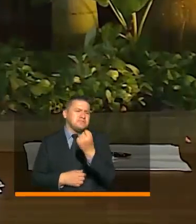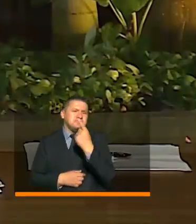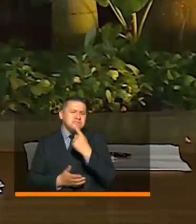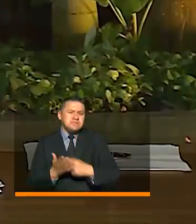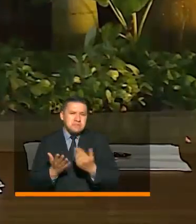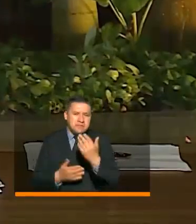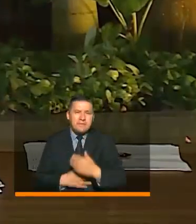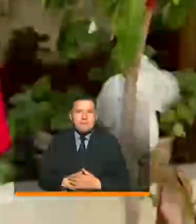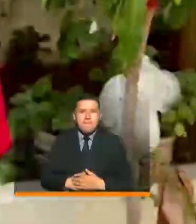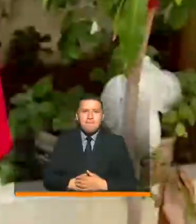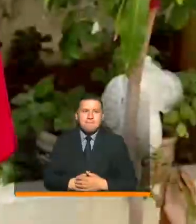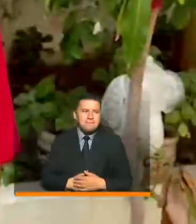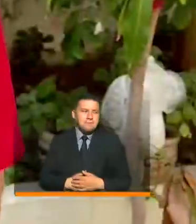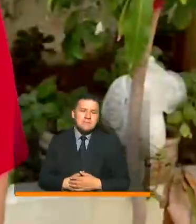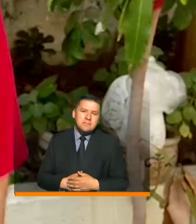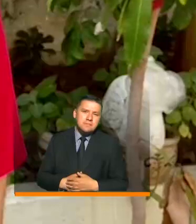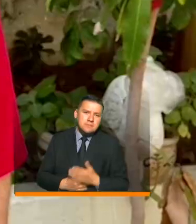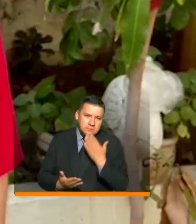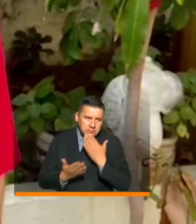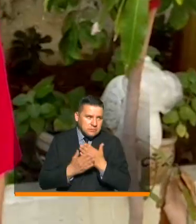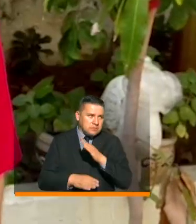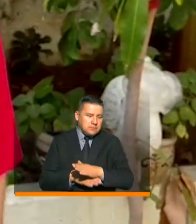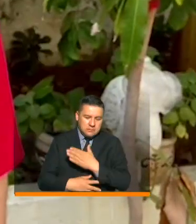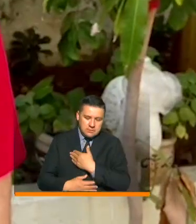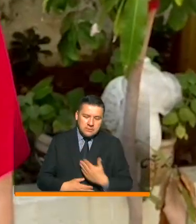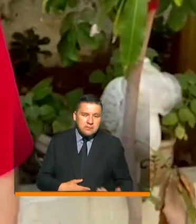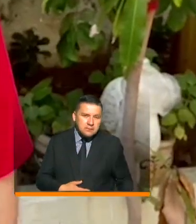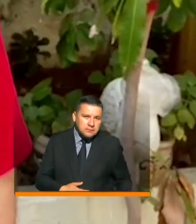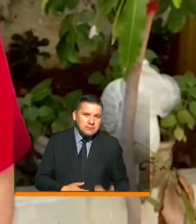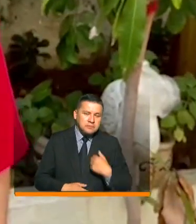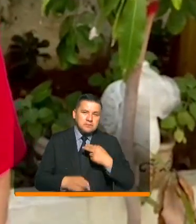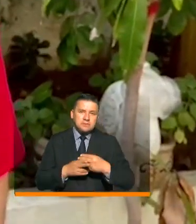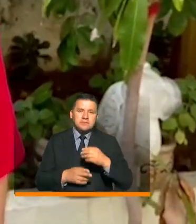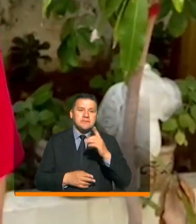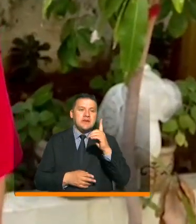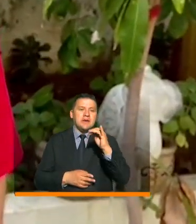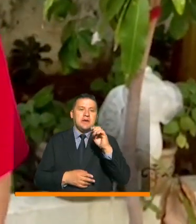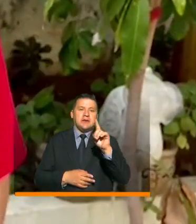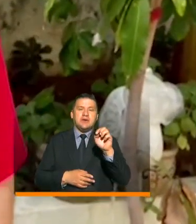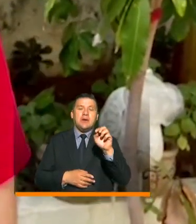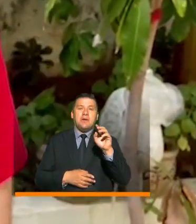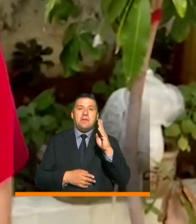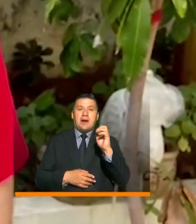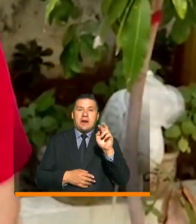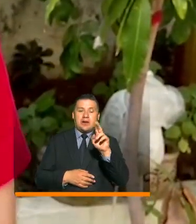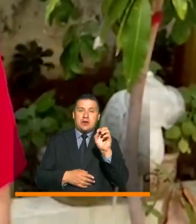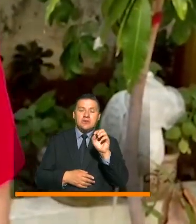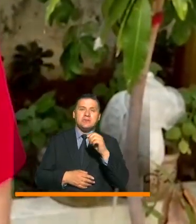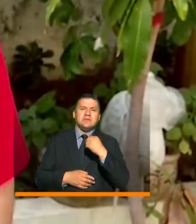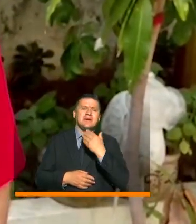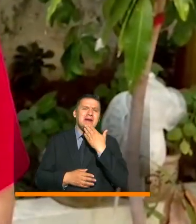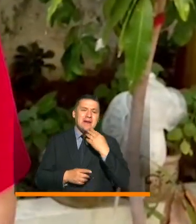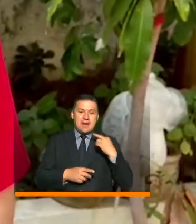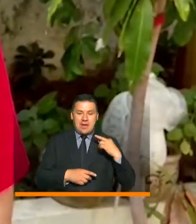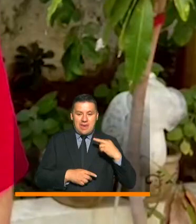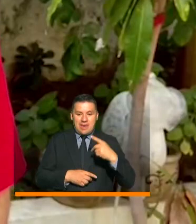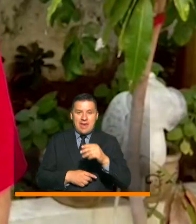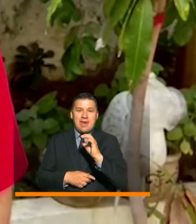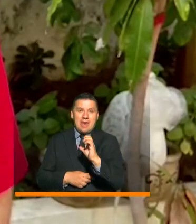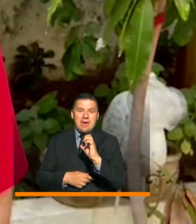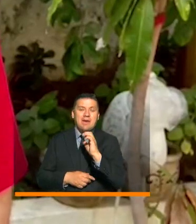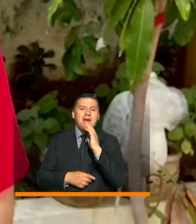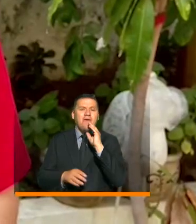pregunta tenemos? Buenas tardes, señor presidente. Mi nombre es Dionisio Barrios. Gracias a Generación E y al Fondo